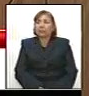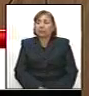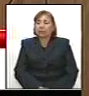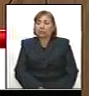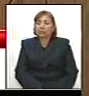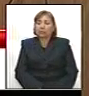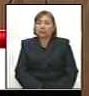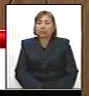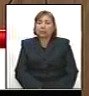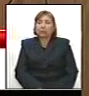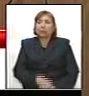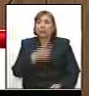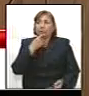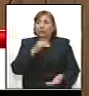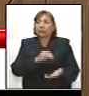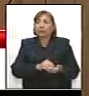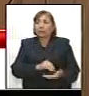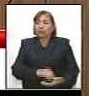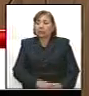presidenta.